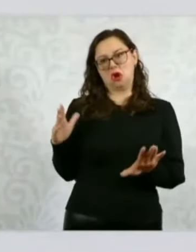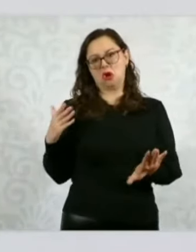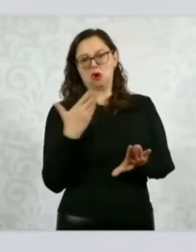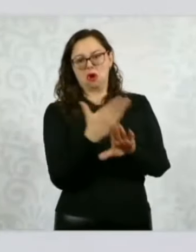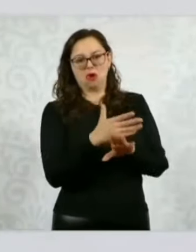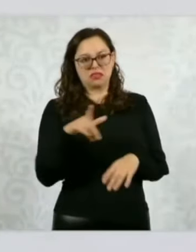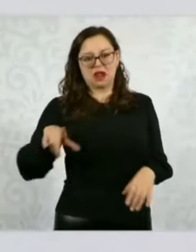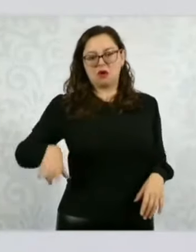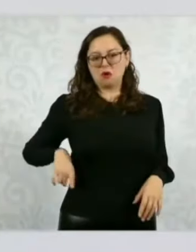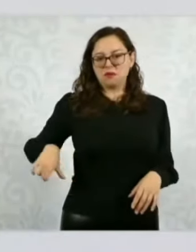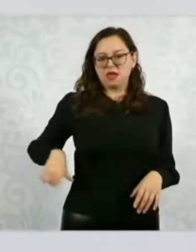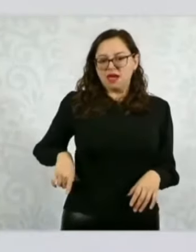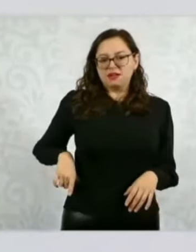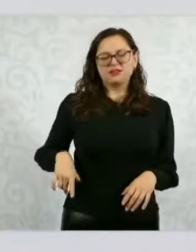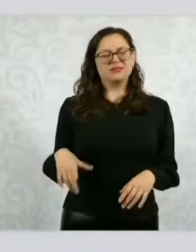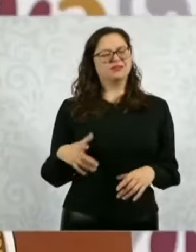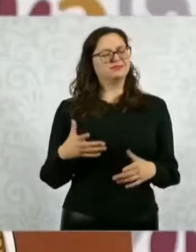tan